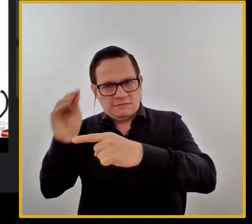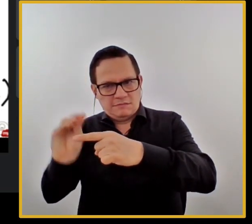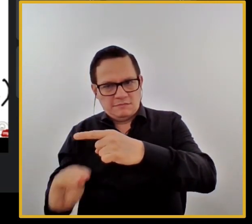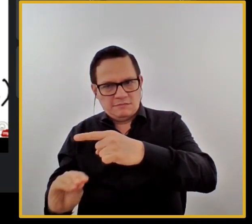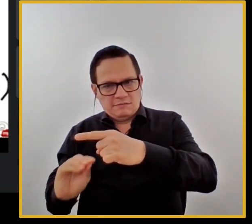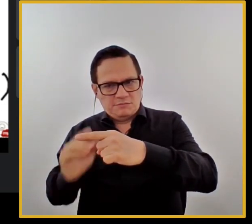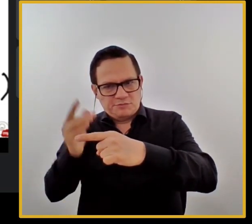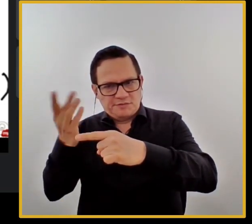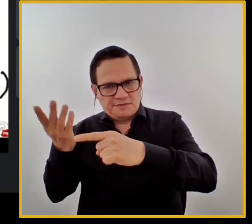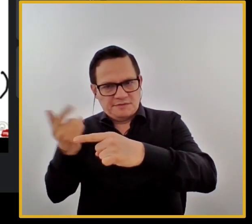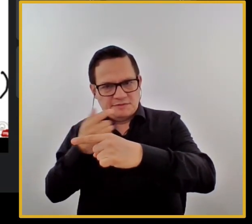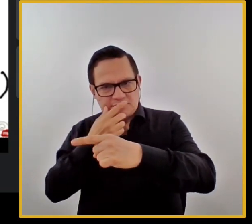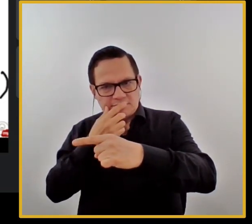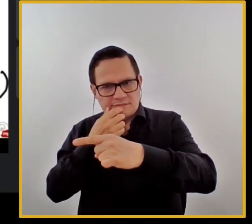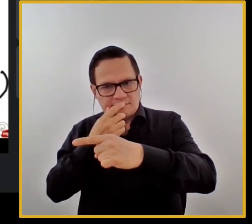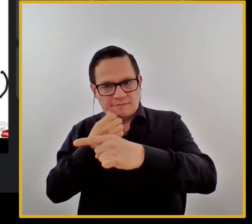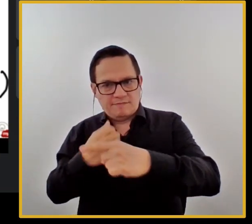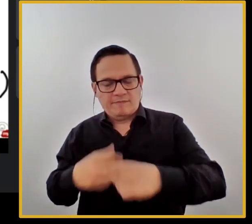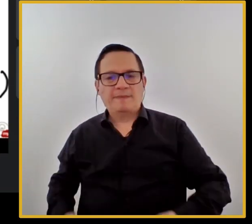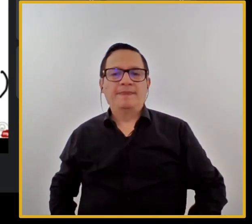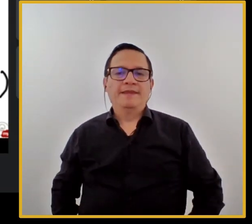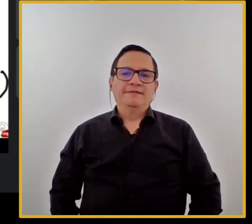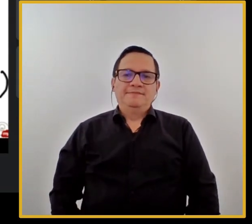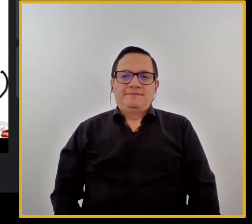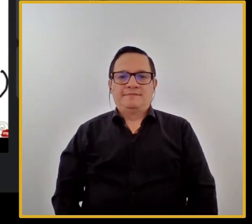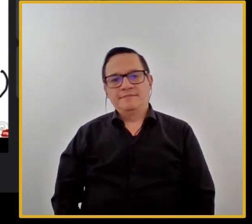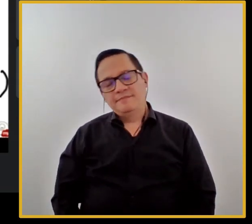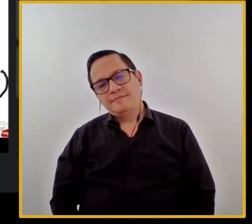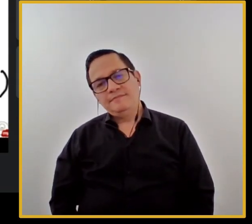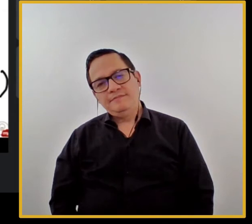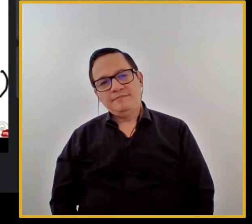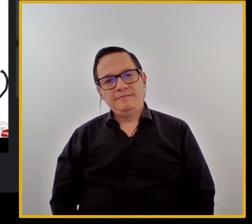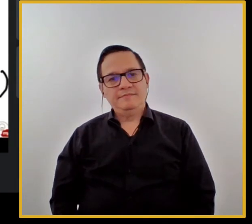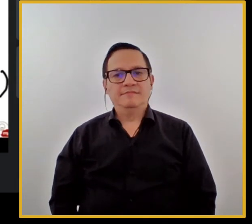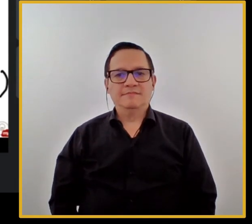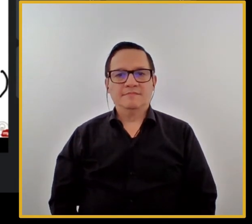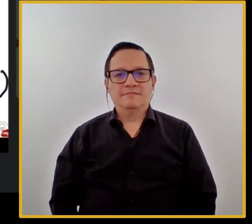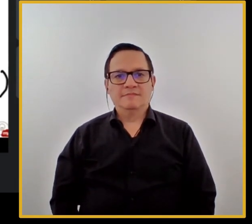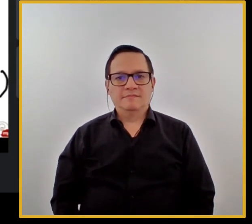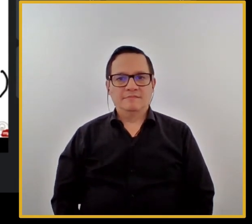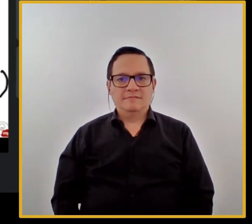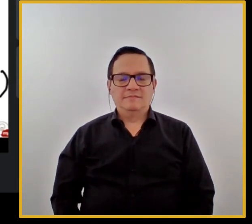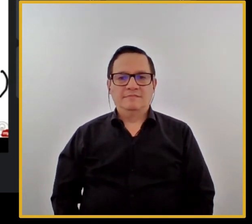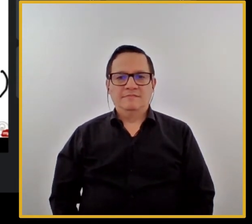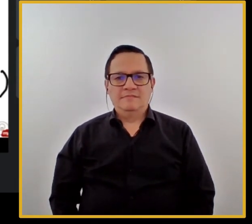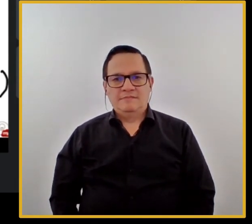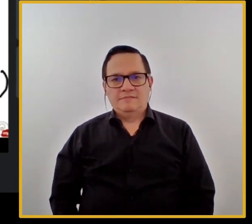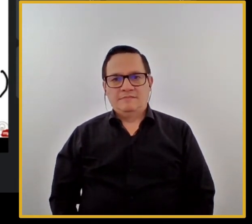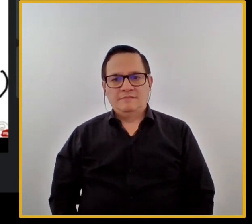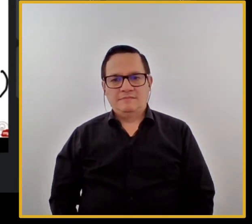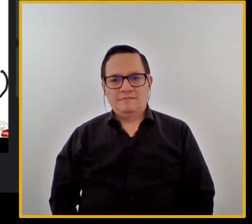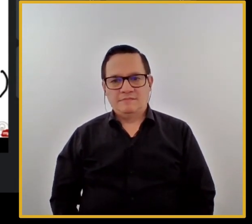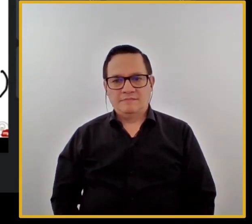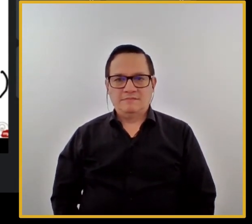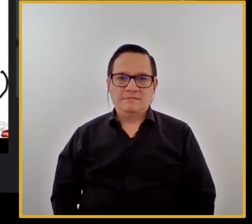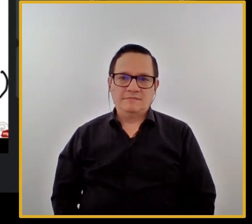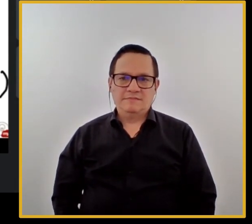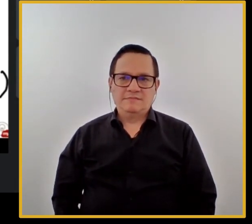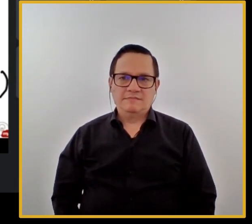U, entonces, de U, saco el menos 3/4, el menos